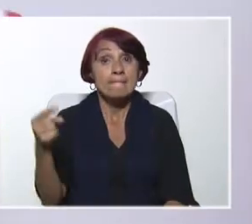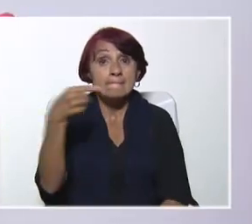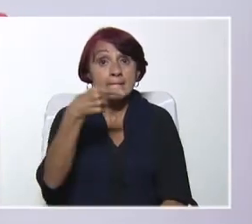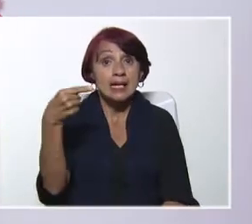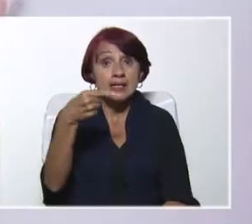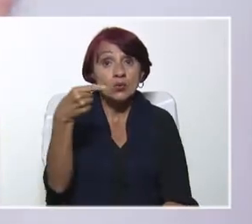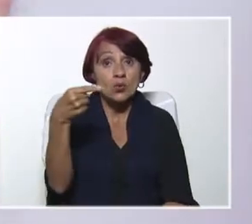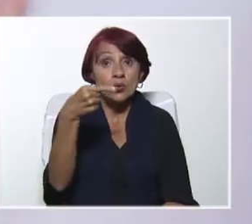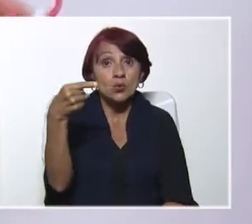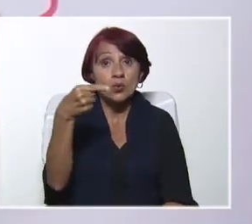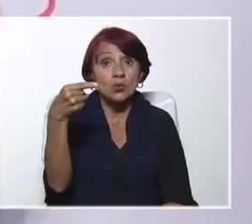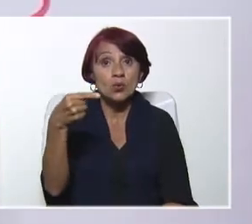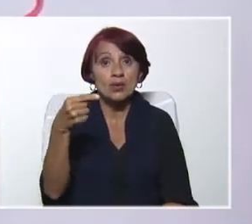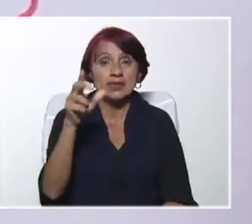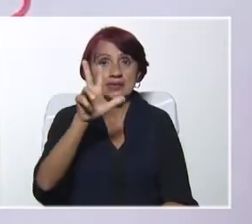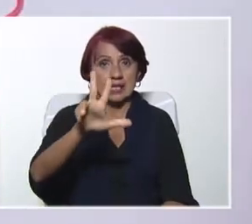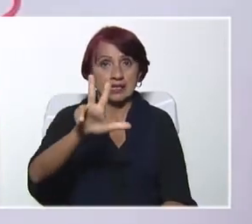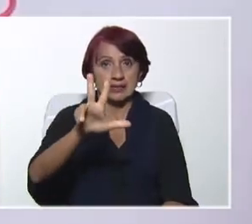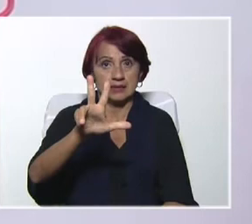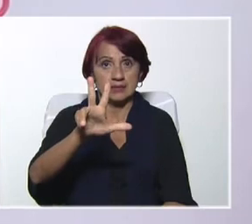menos